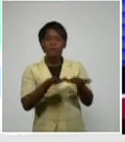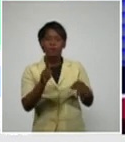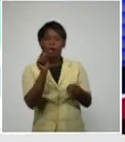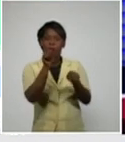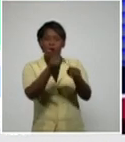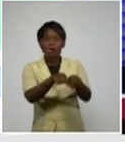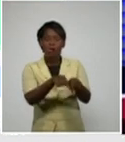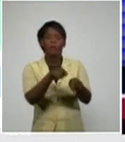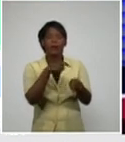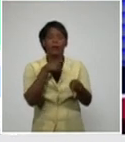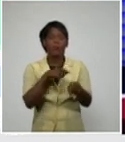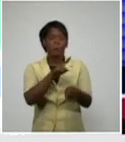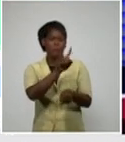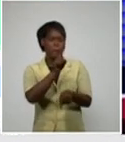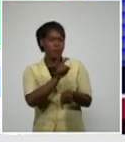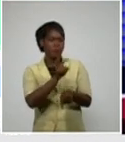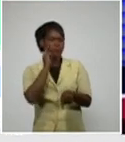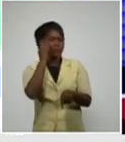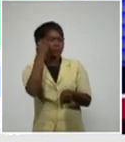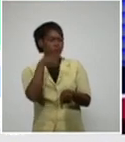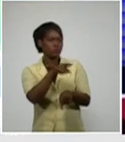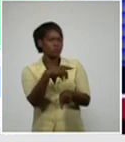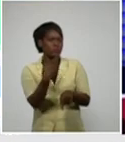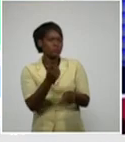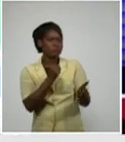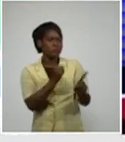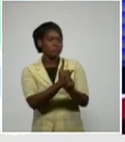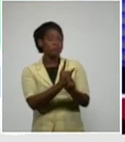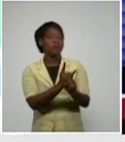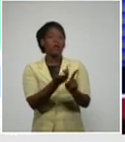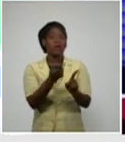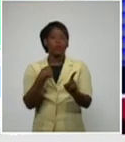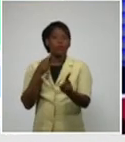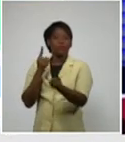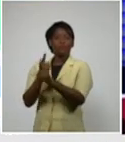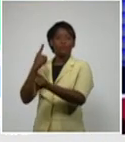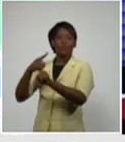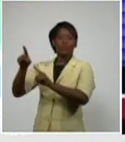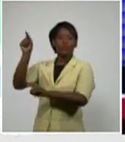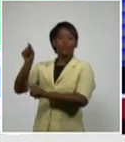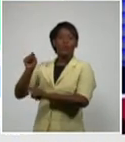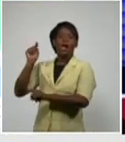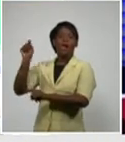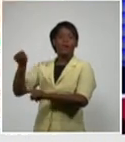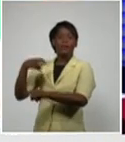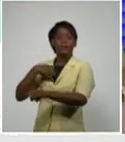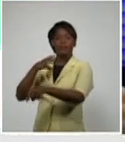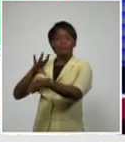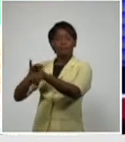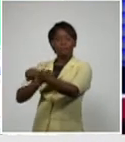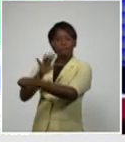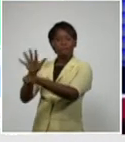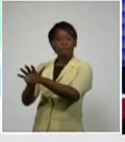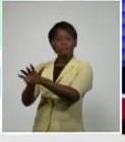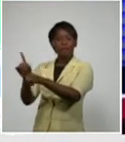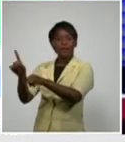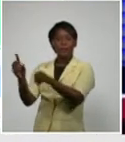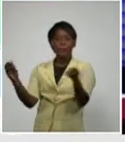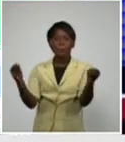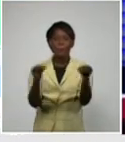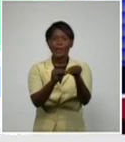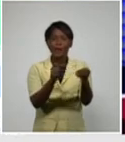de un caso positivo, puede vivir en una zona o en un lugar donde hay transmisión de la enfermedad, aunque no sea contacto